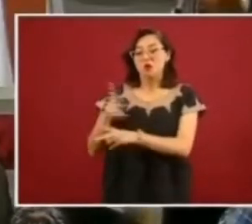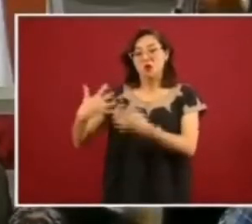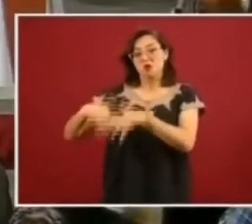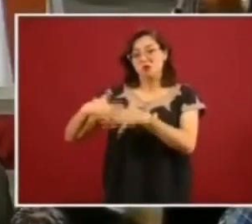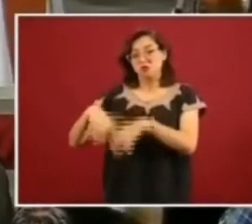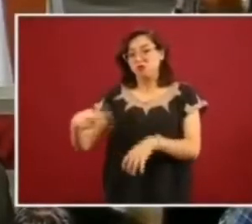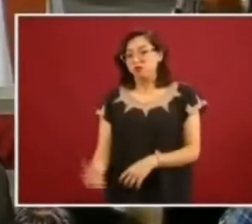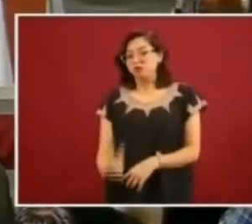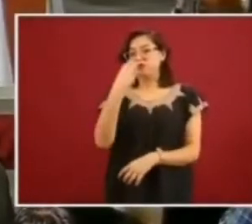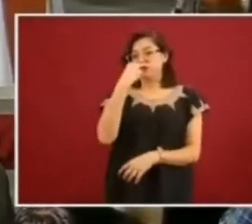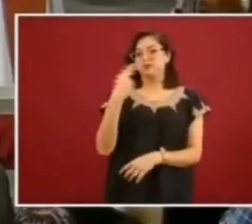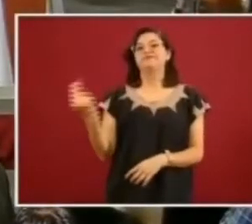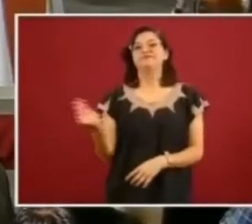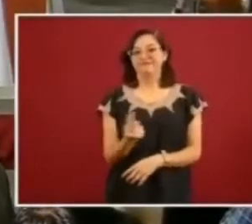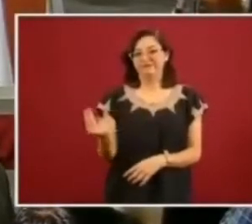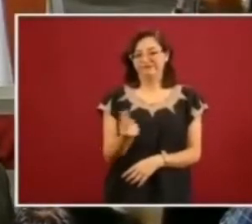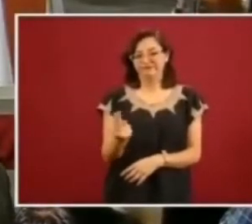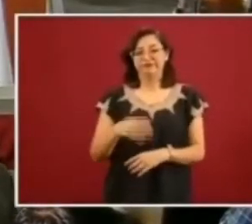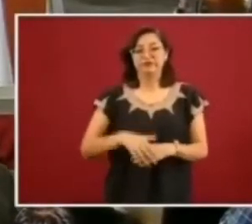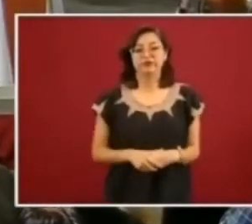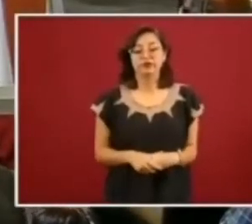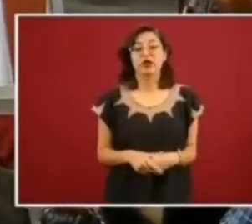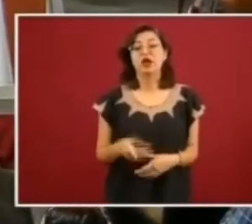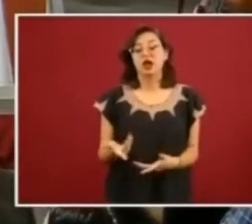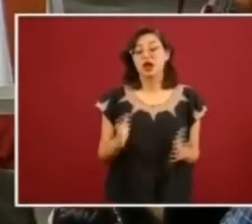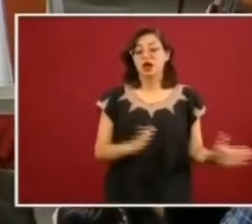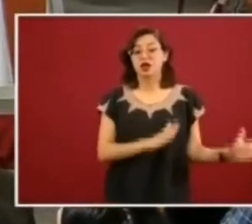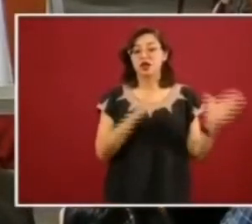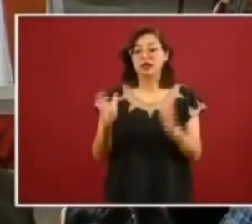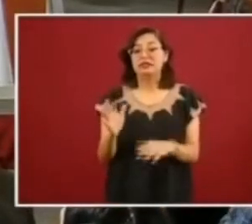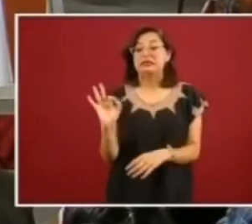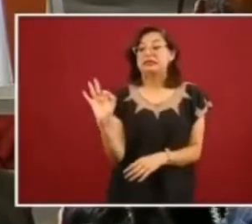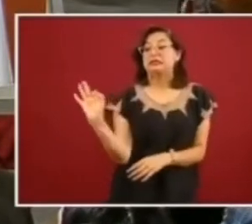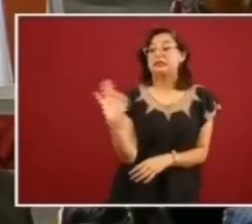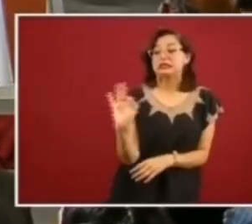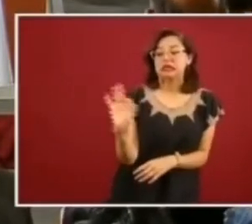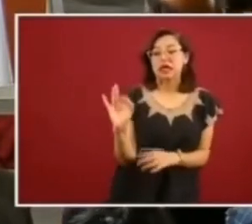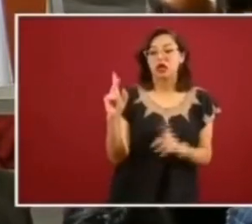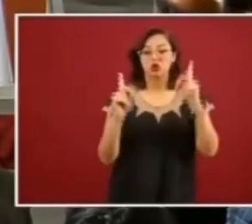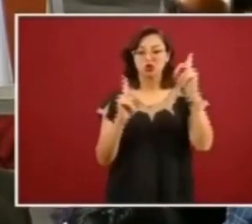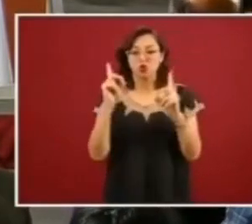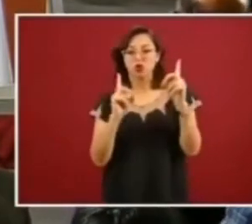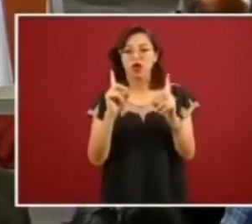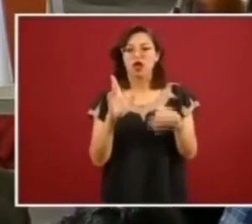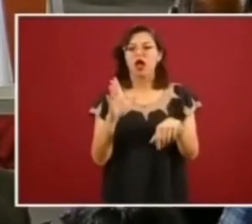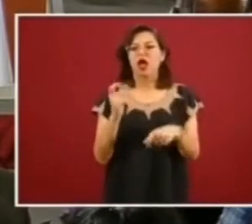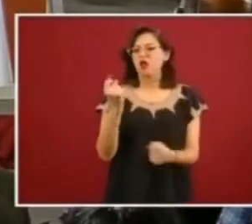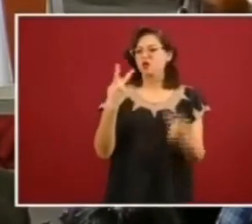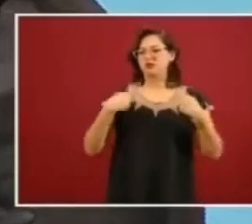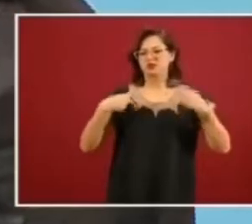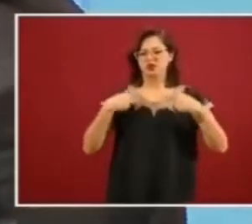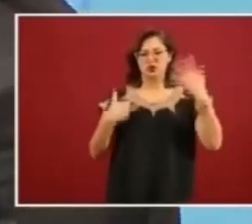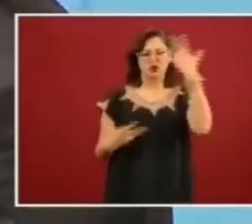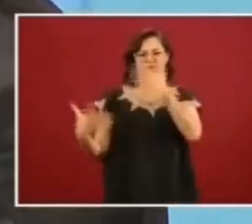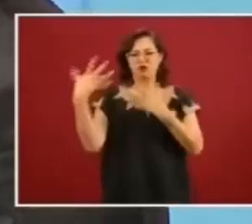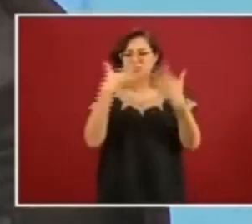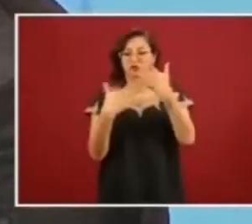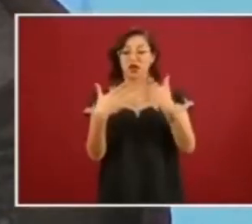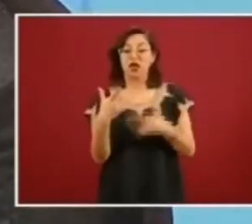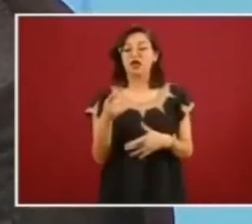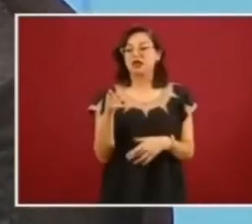siguiente. Aquí sí presentamos los sospechosos. Esto en días recientes parece que confundió a algunas personas que no tenían claro la diferencia entre